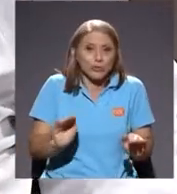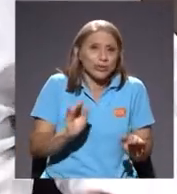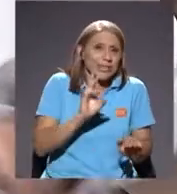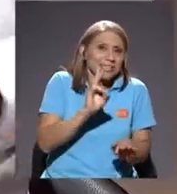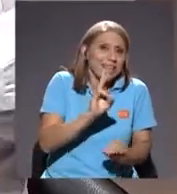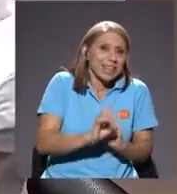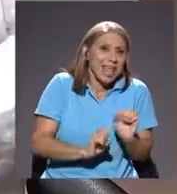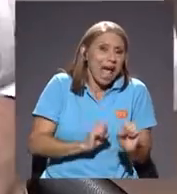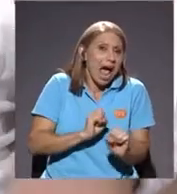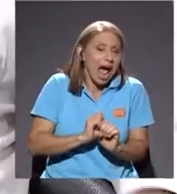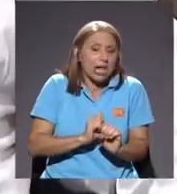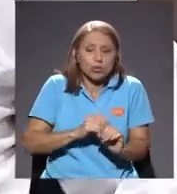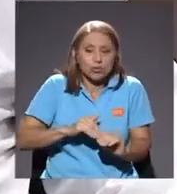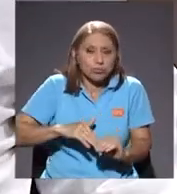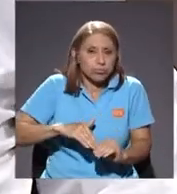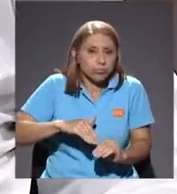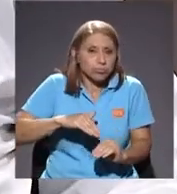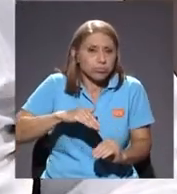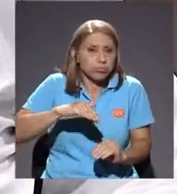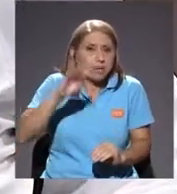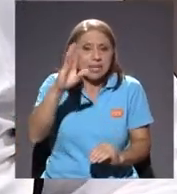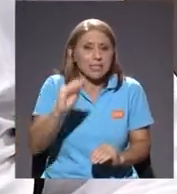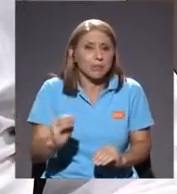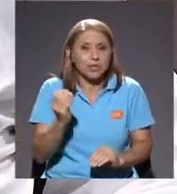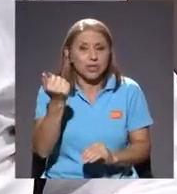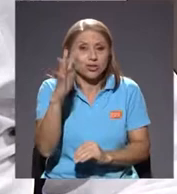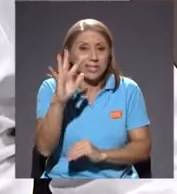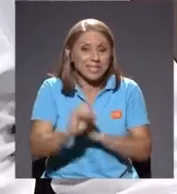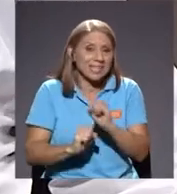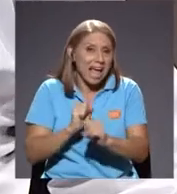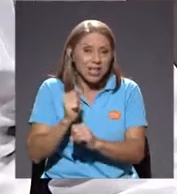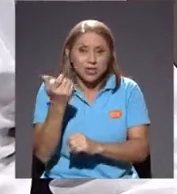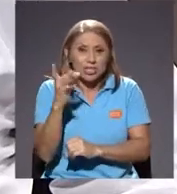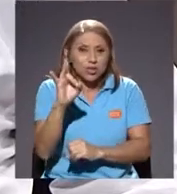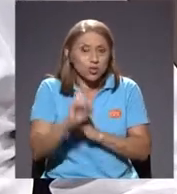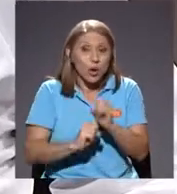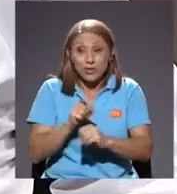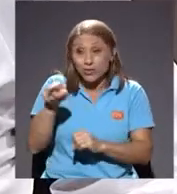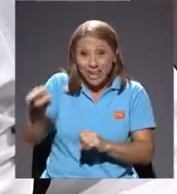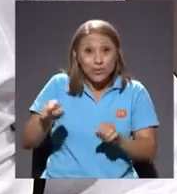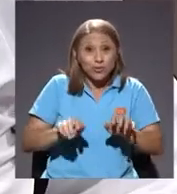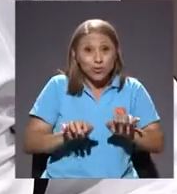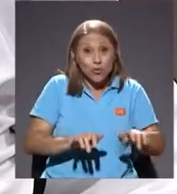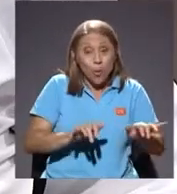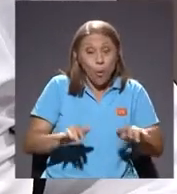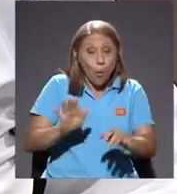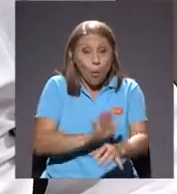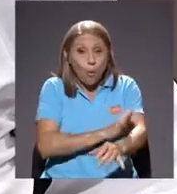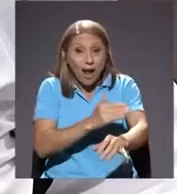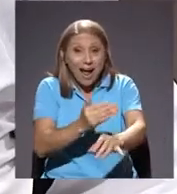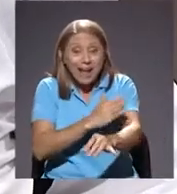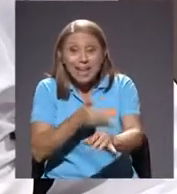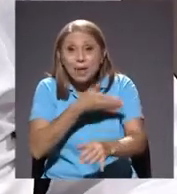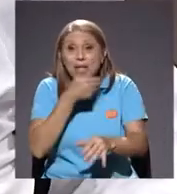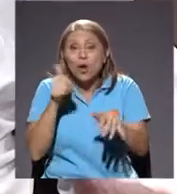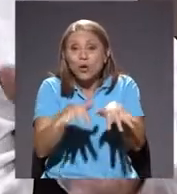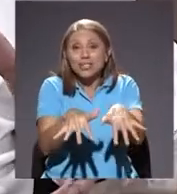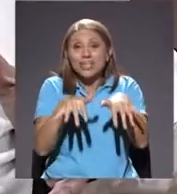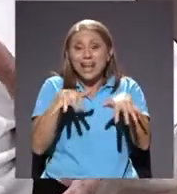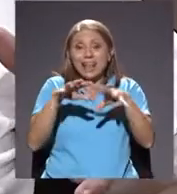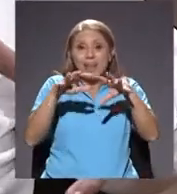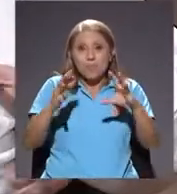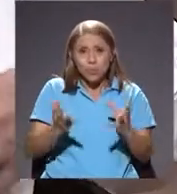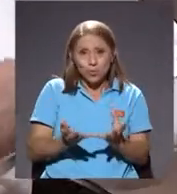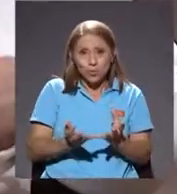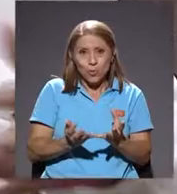hasta muchacho ya de 15 18 años en la mejor sala del mundo bueno los conciertos verán es